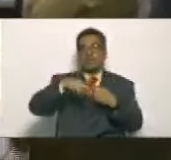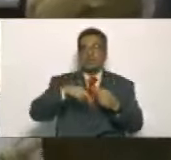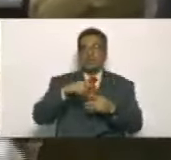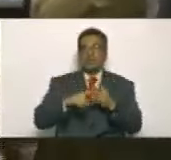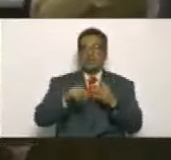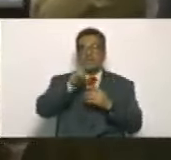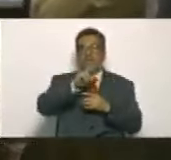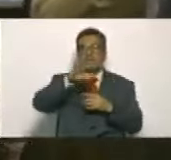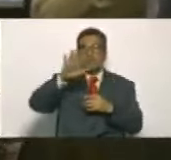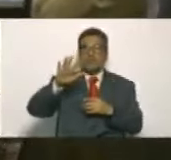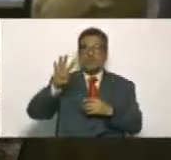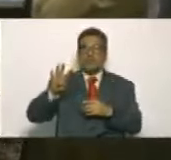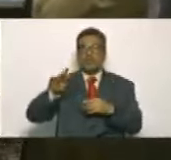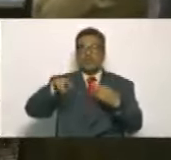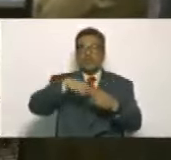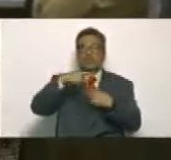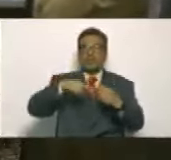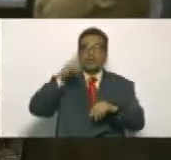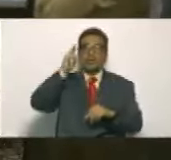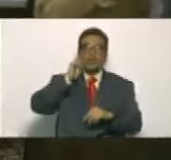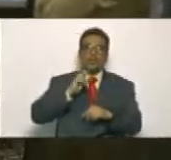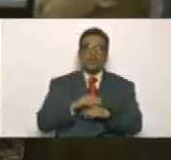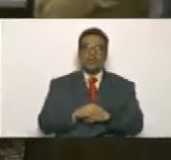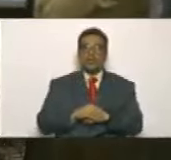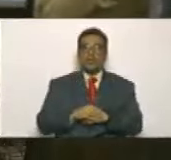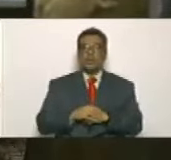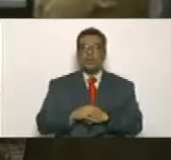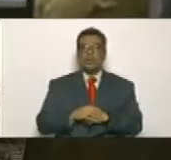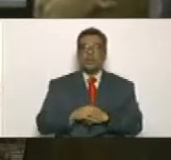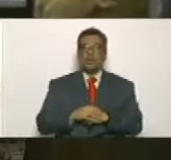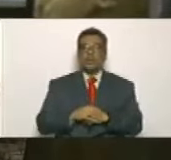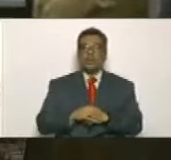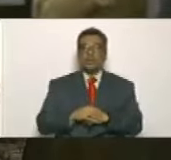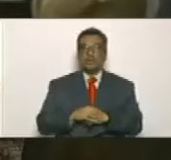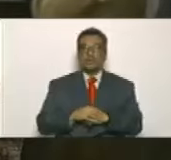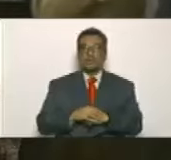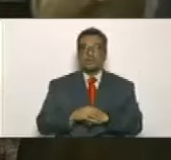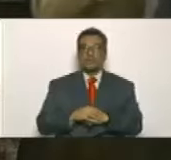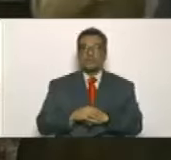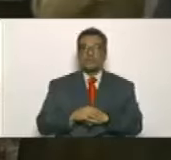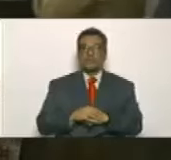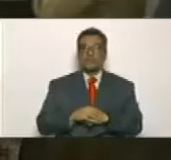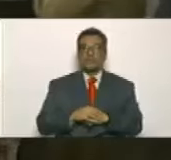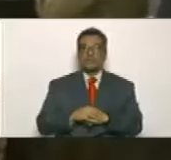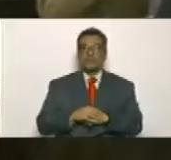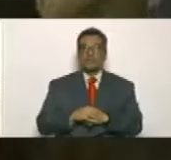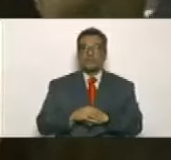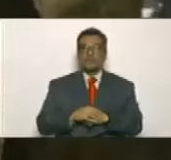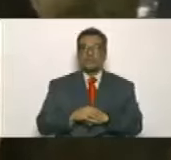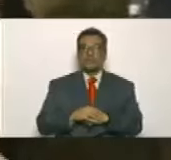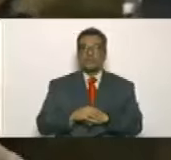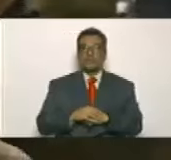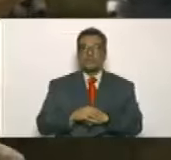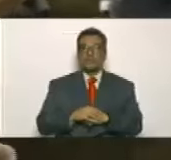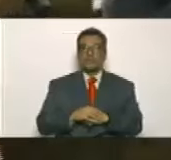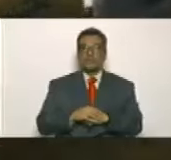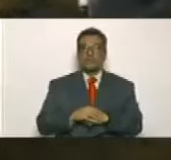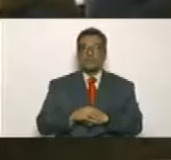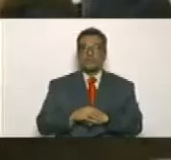y 24 de la revolución bolivariana. Xianetian, Tequipo, Pedro Infante.